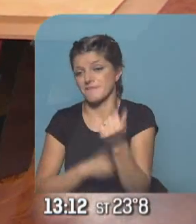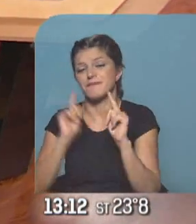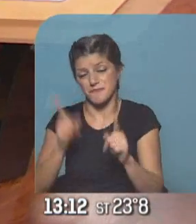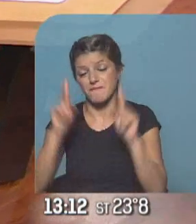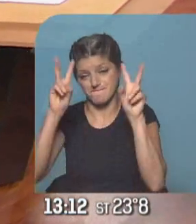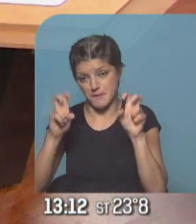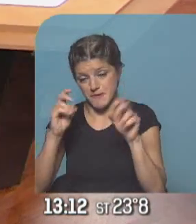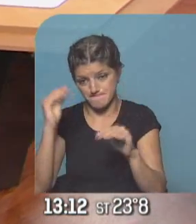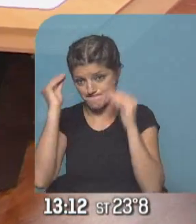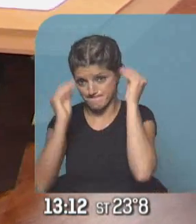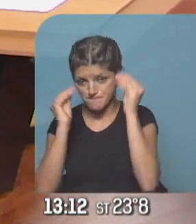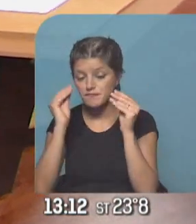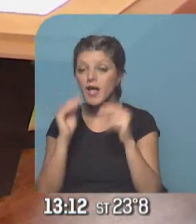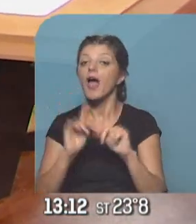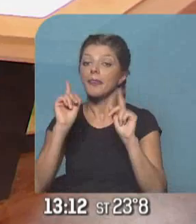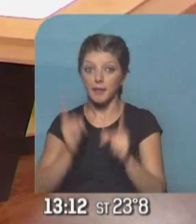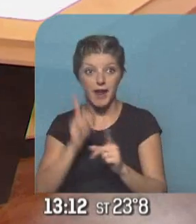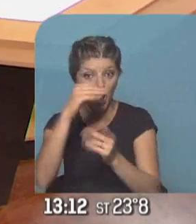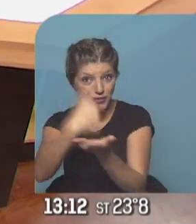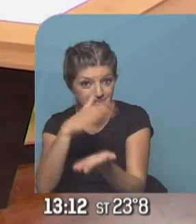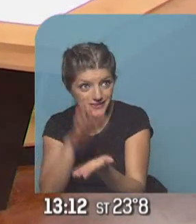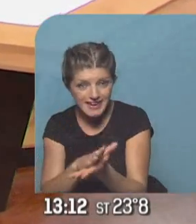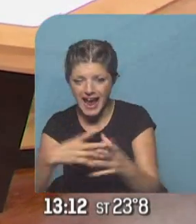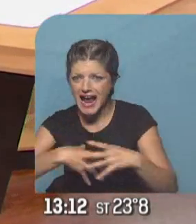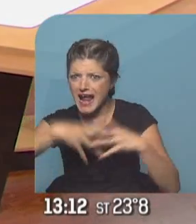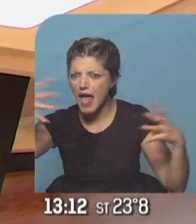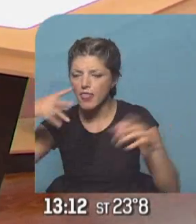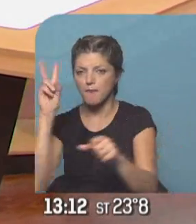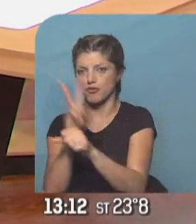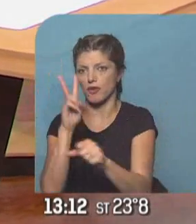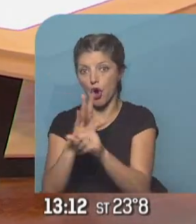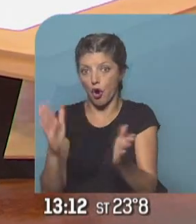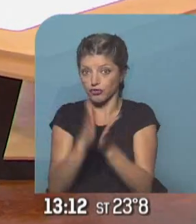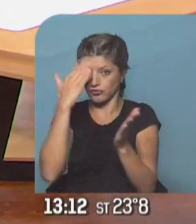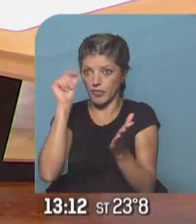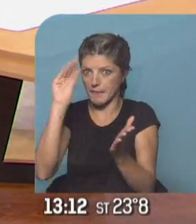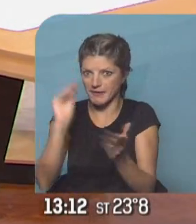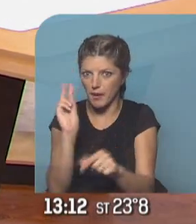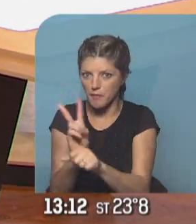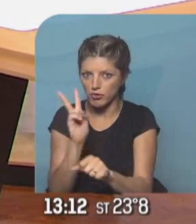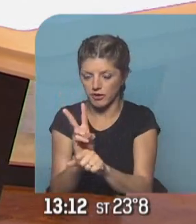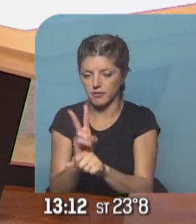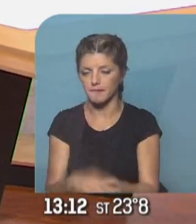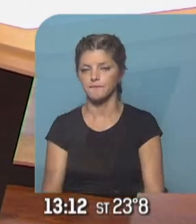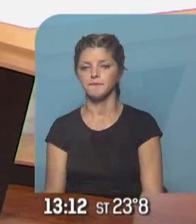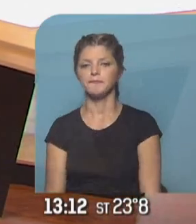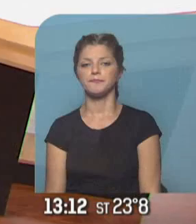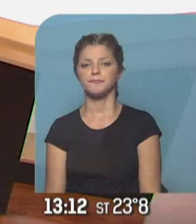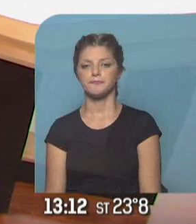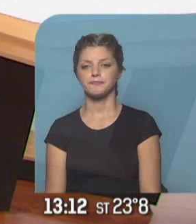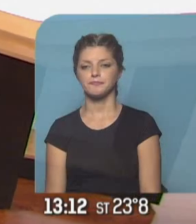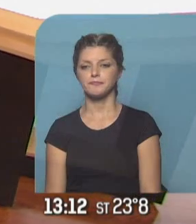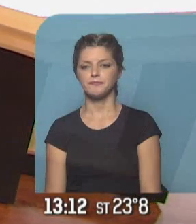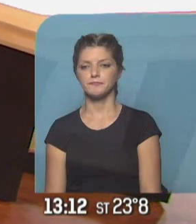tema, además. Y que hay áreas enormes que son protegidas y están protegidas bajo la Constitución brasileña. Sí. Eso, sí. Silvina, nosotros